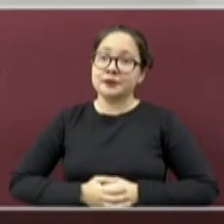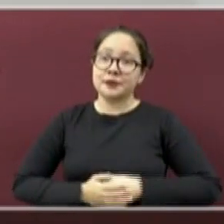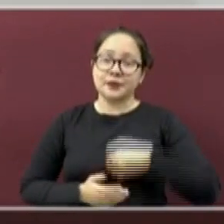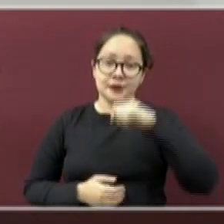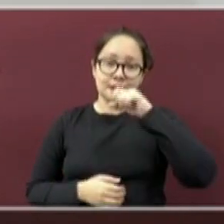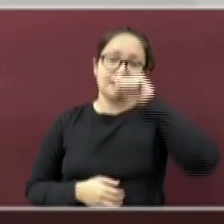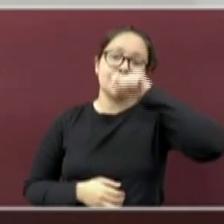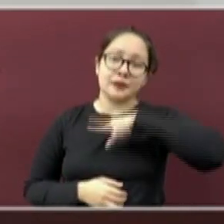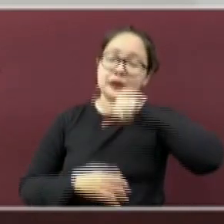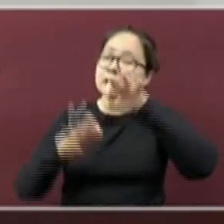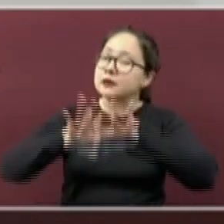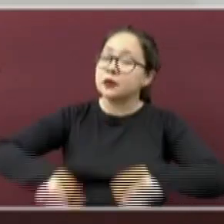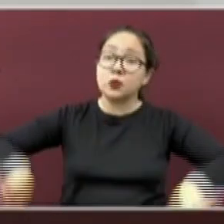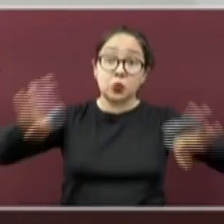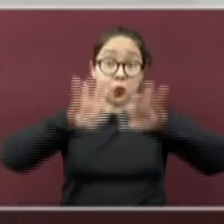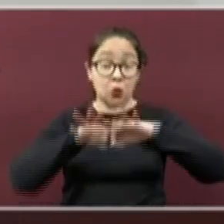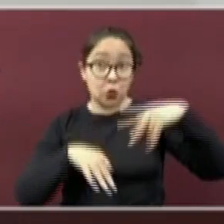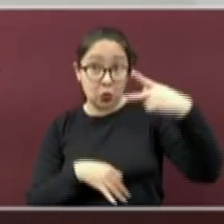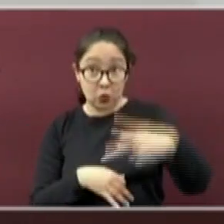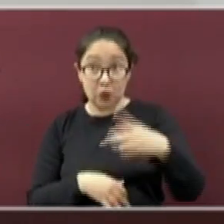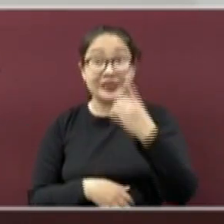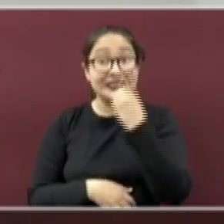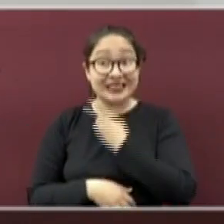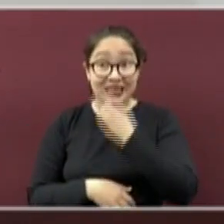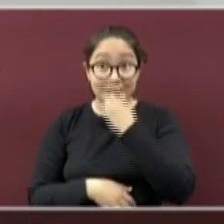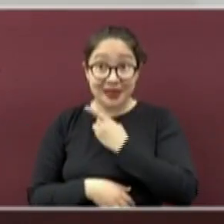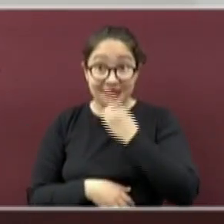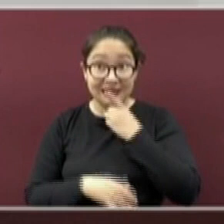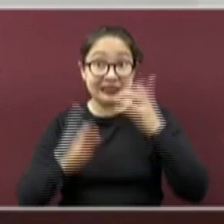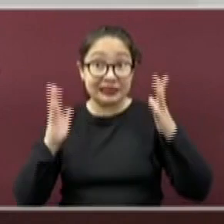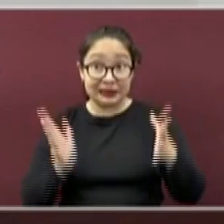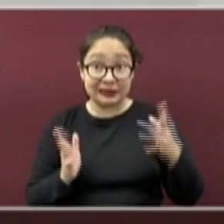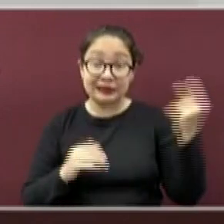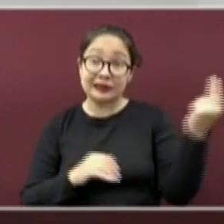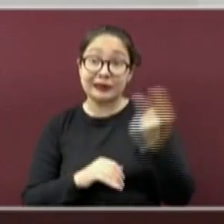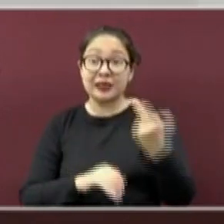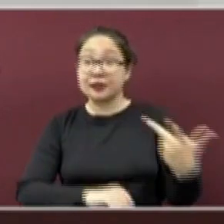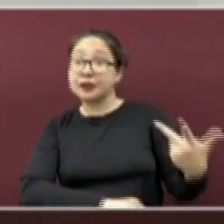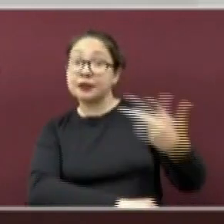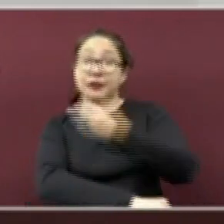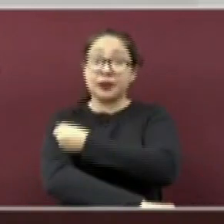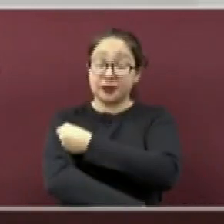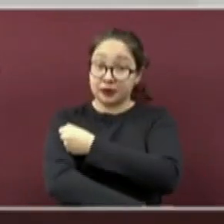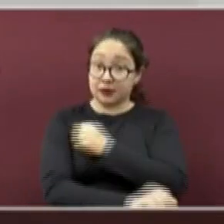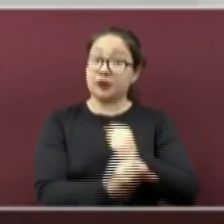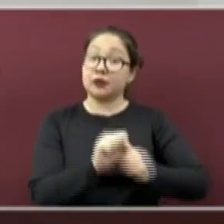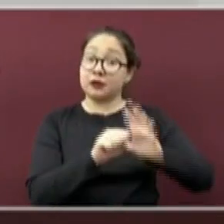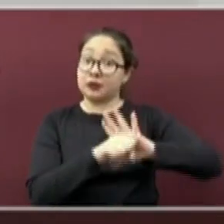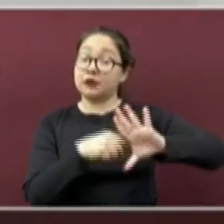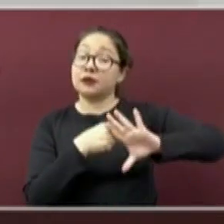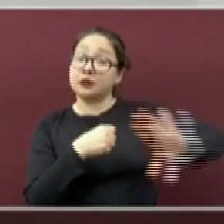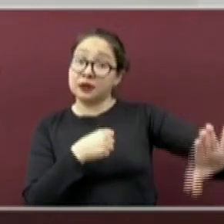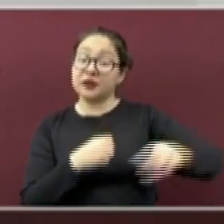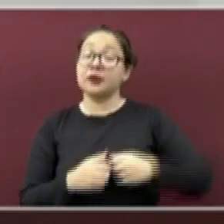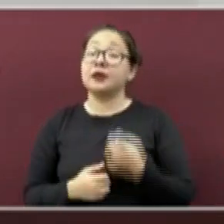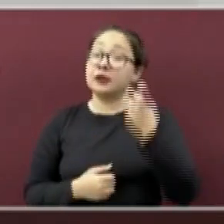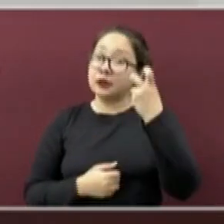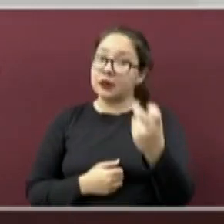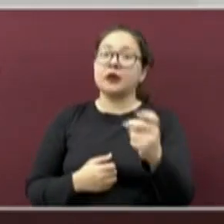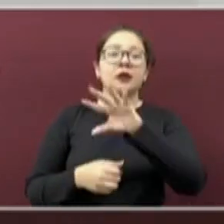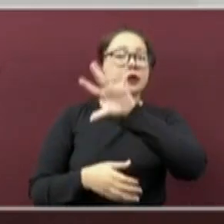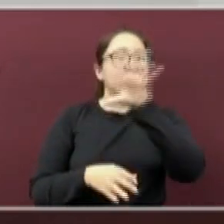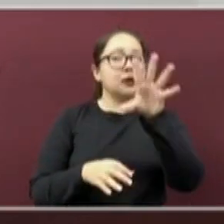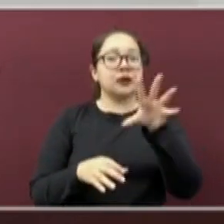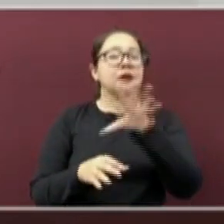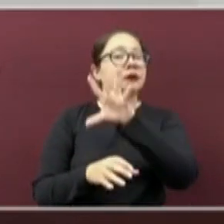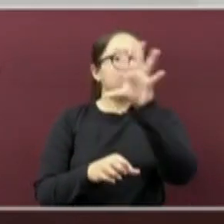muy importante que, si usted vive con diabetes, ya haya completado su esquema de vacunación. Estar vacunado le protegerá para